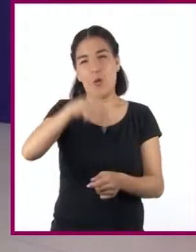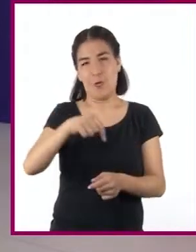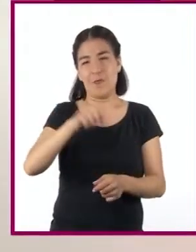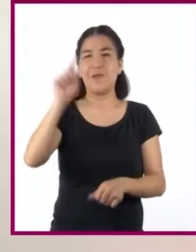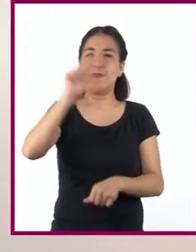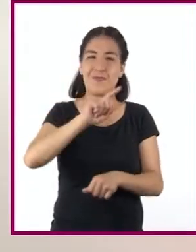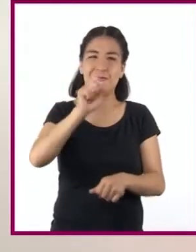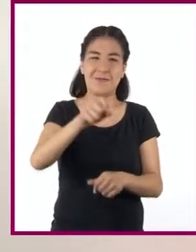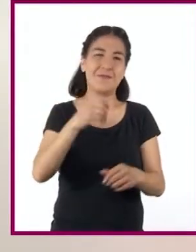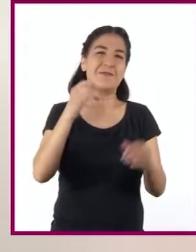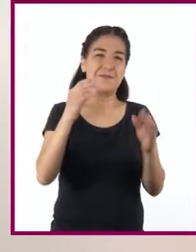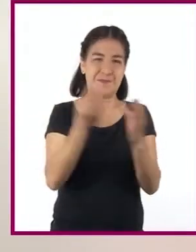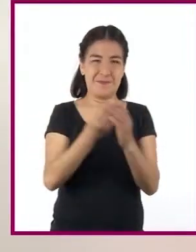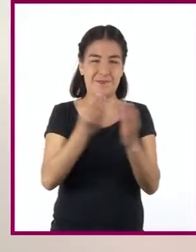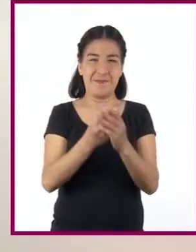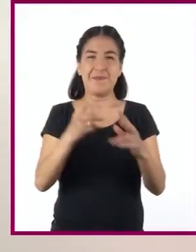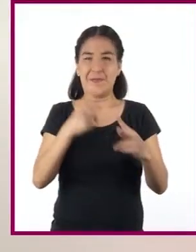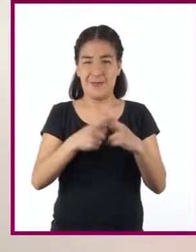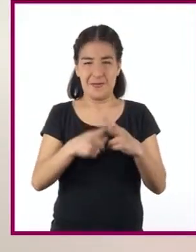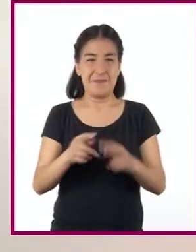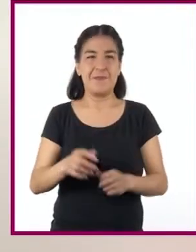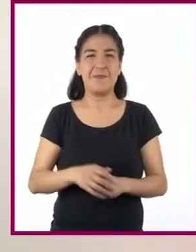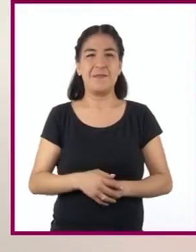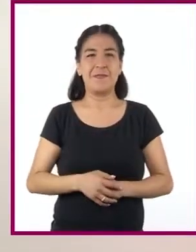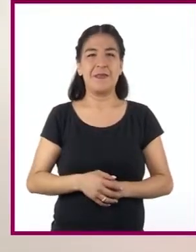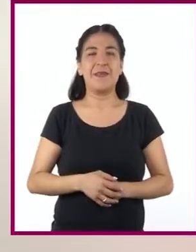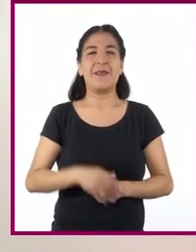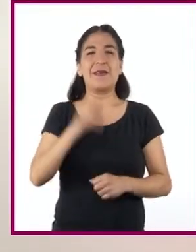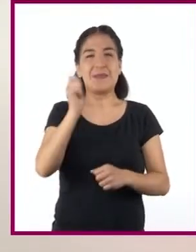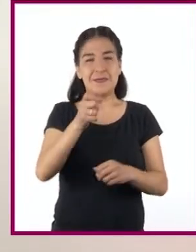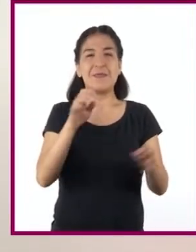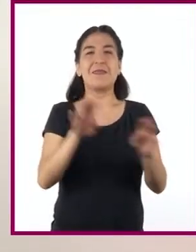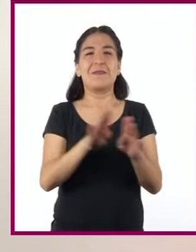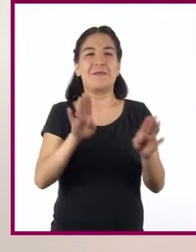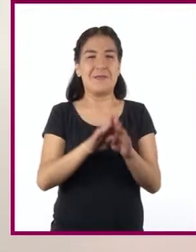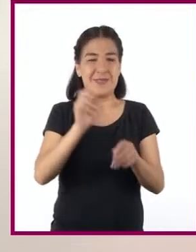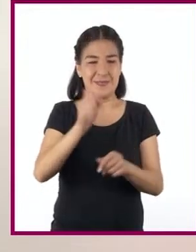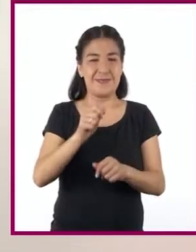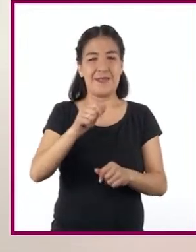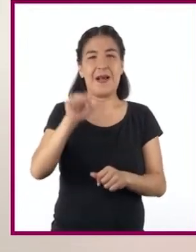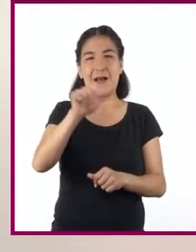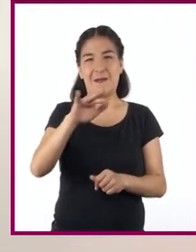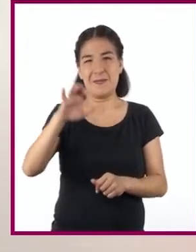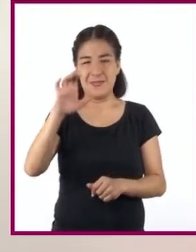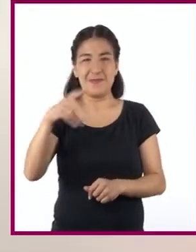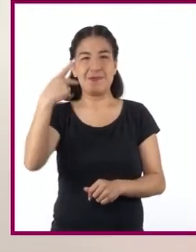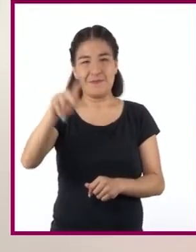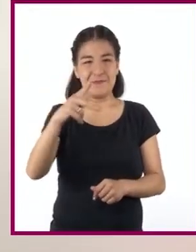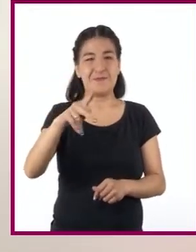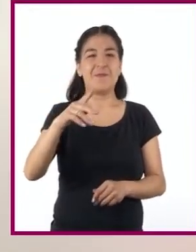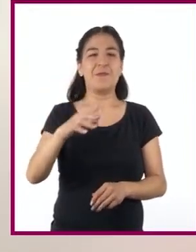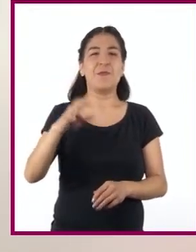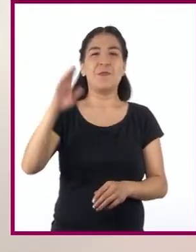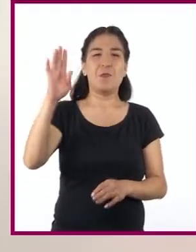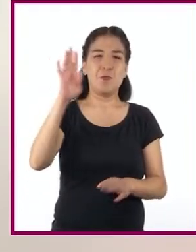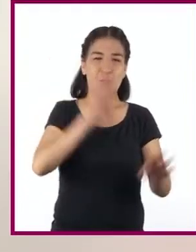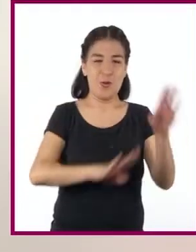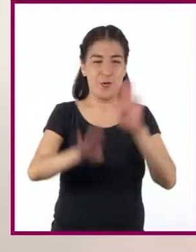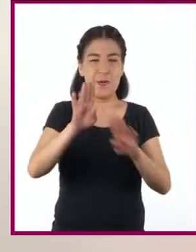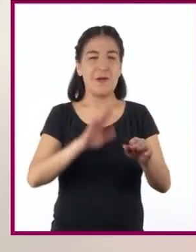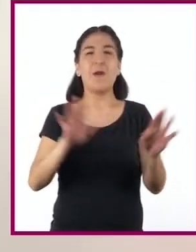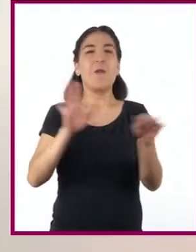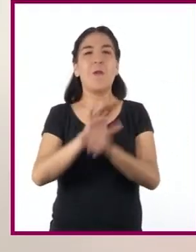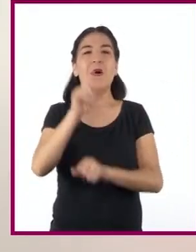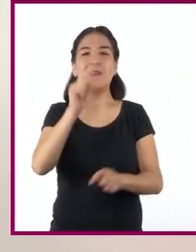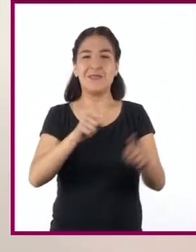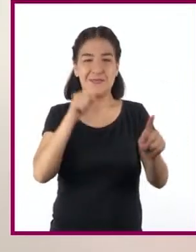asignatura. No olviden que están construyendo su abecedario biológico. Estén atentos para identificar el término de